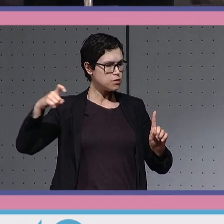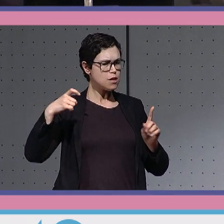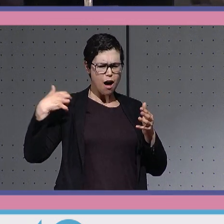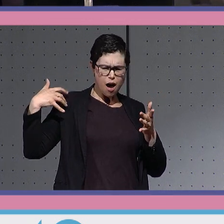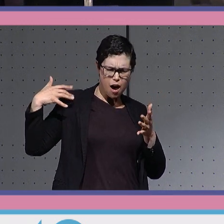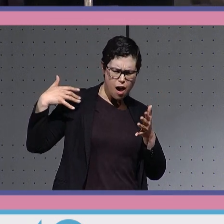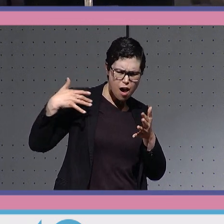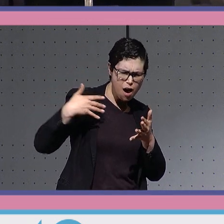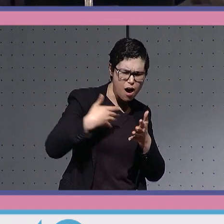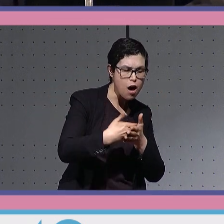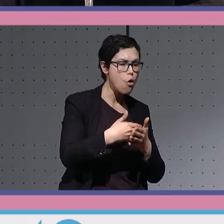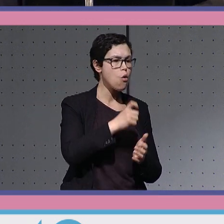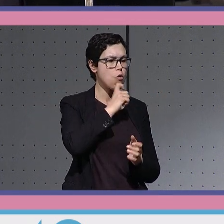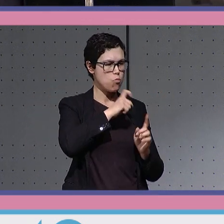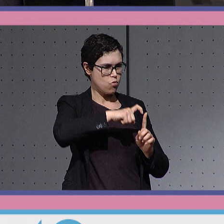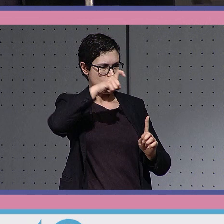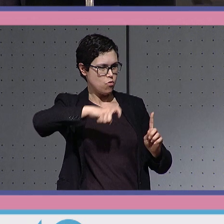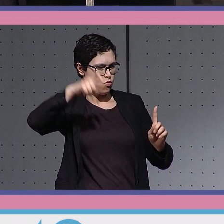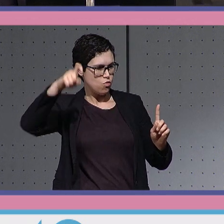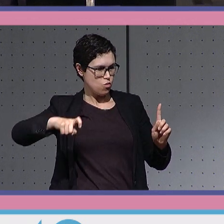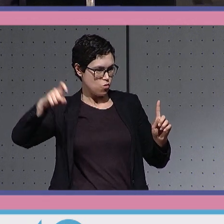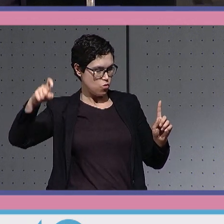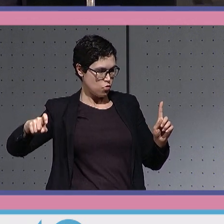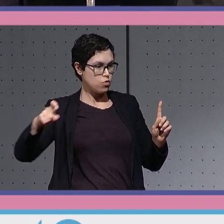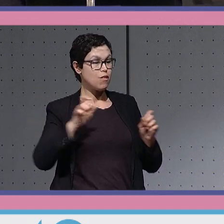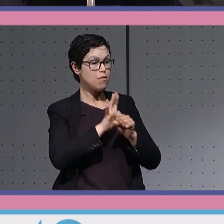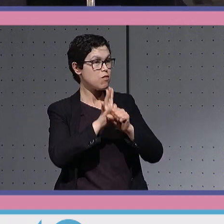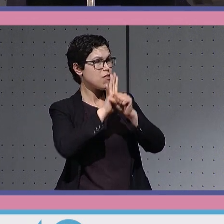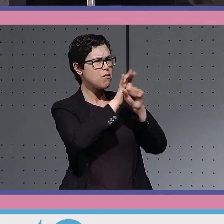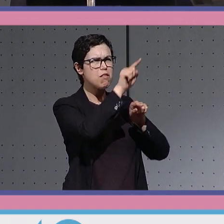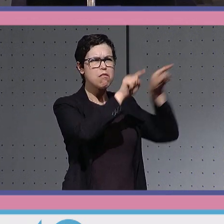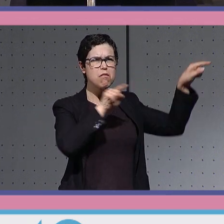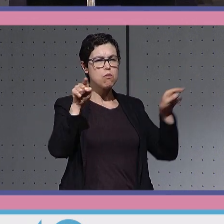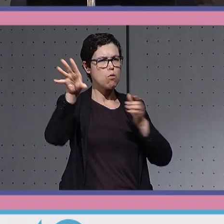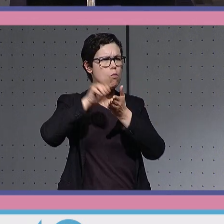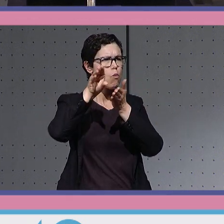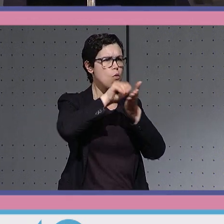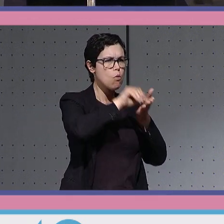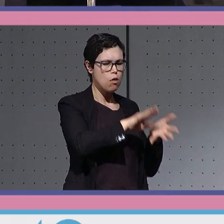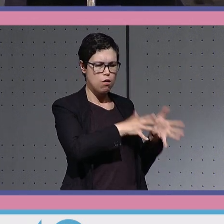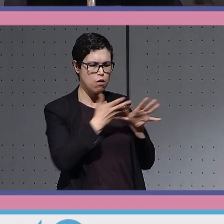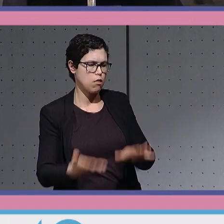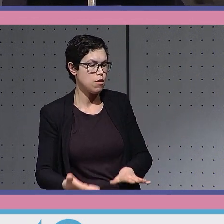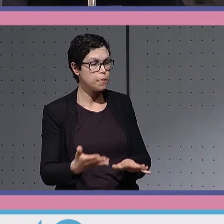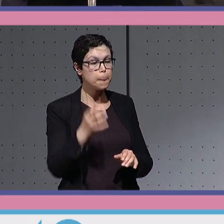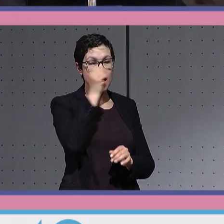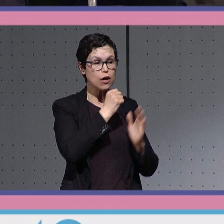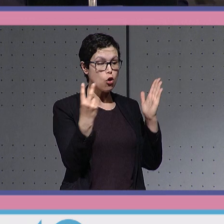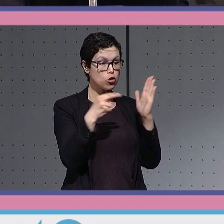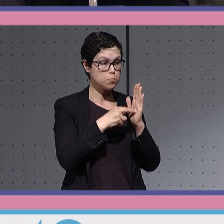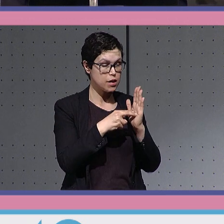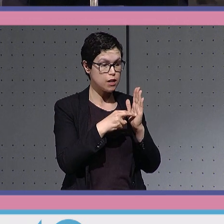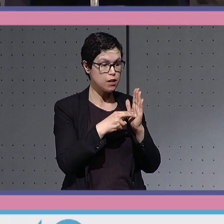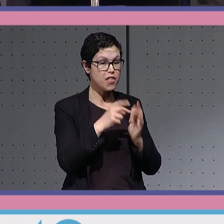tiempo, siguiendo el patrón que veíamos en otras zonas geográficas. En el año 2000 hablábamos de que 1 cada